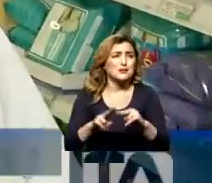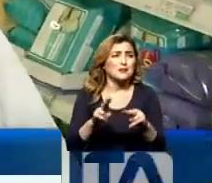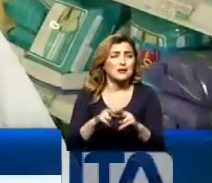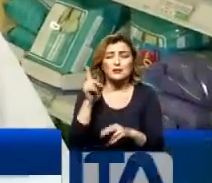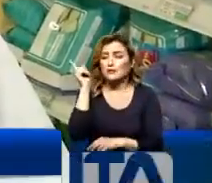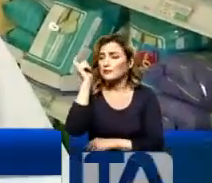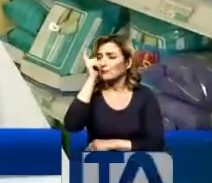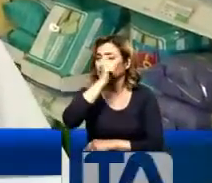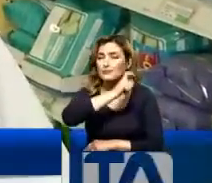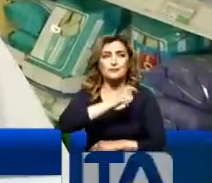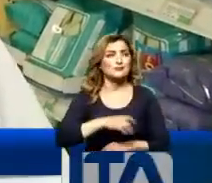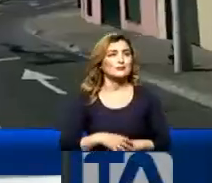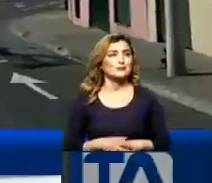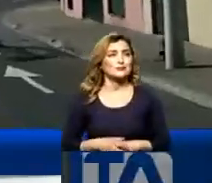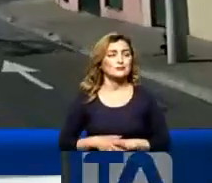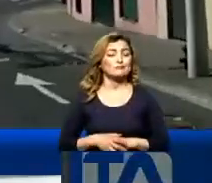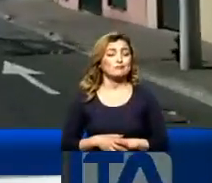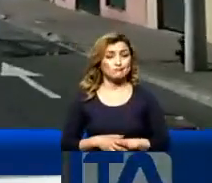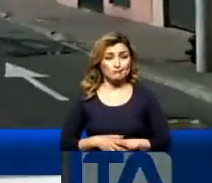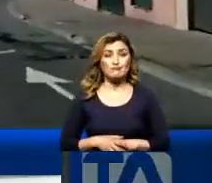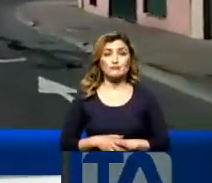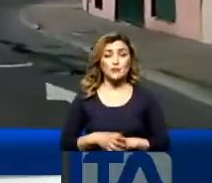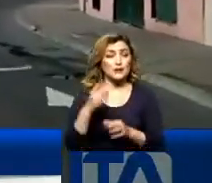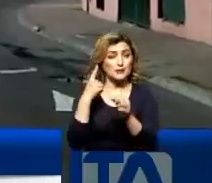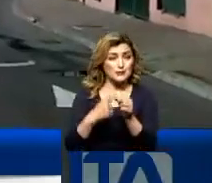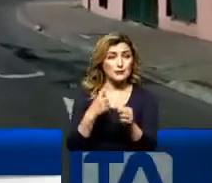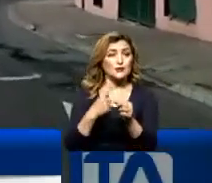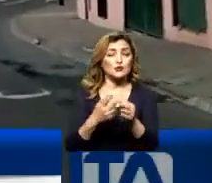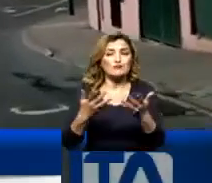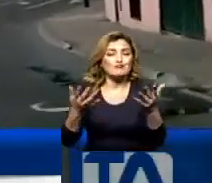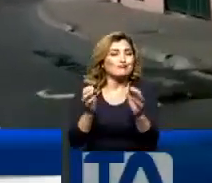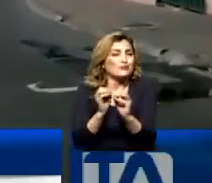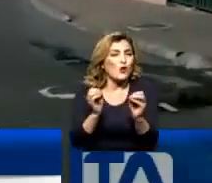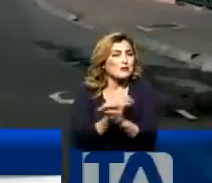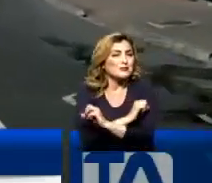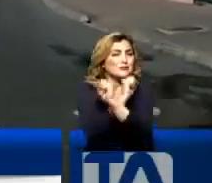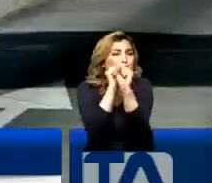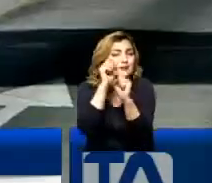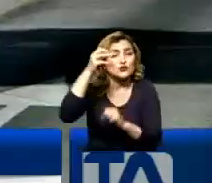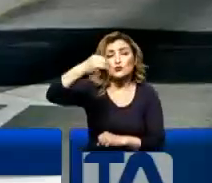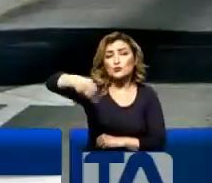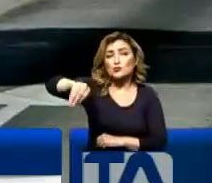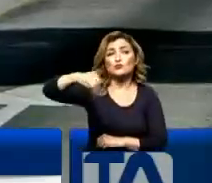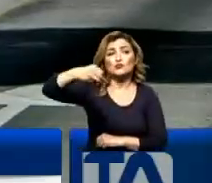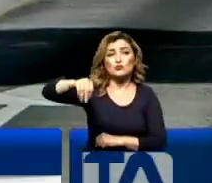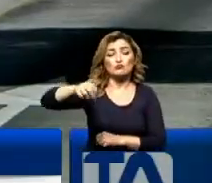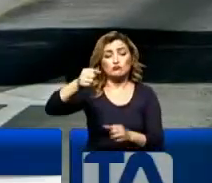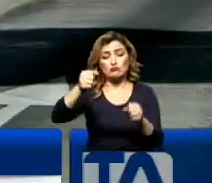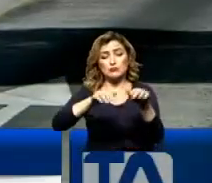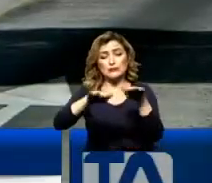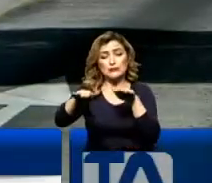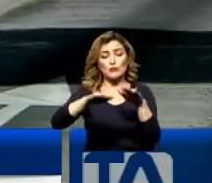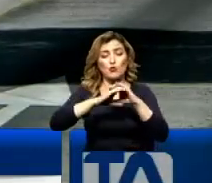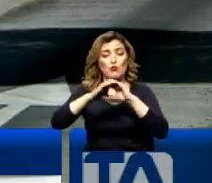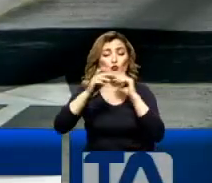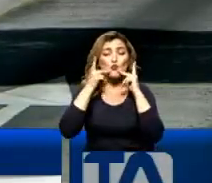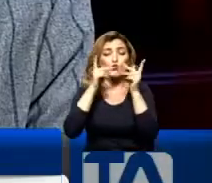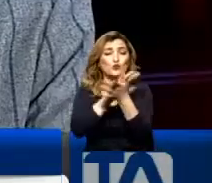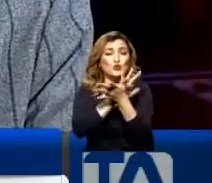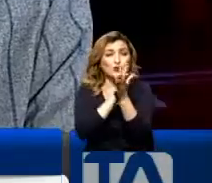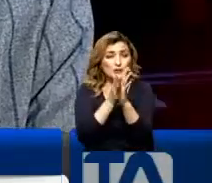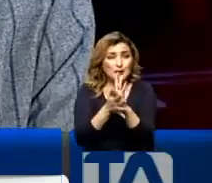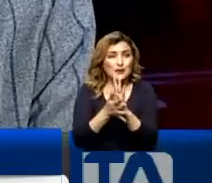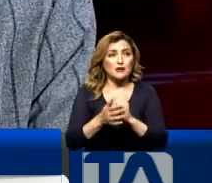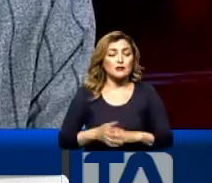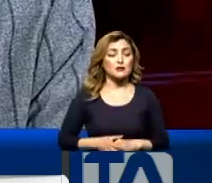laborando, sí fue difícil. Esto porque en la capital no existía hasta la mañana de este miércoles circulación de transporte público.